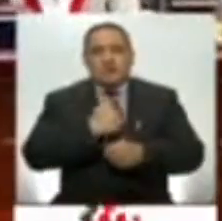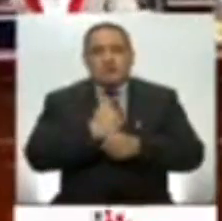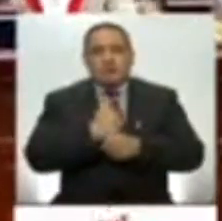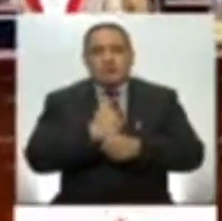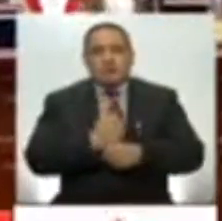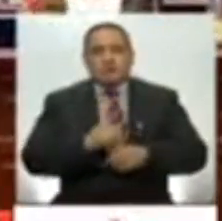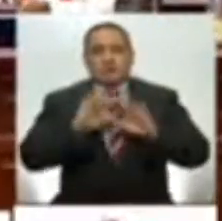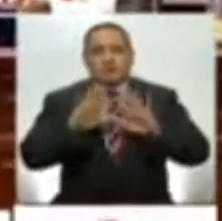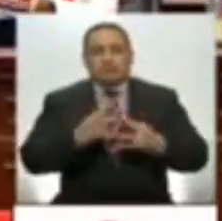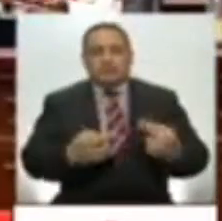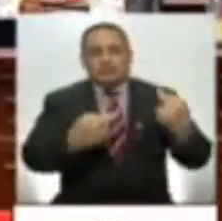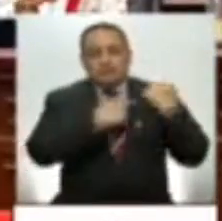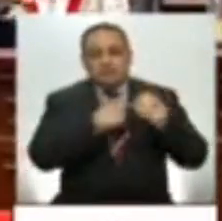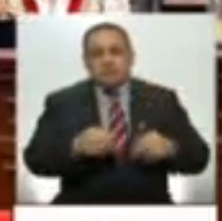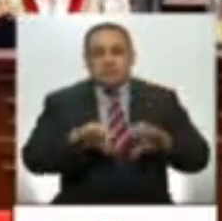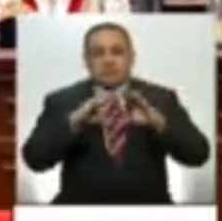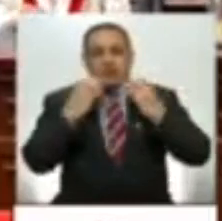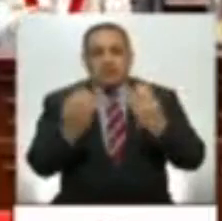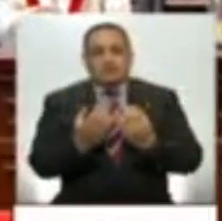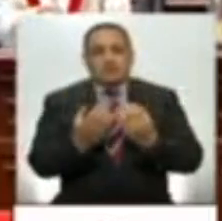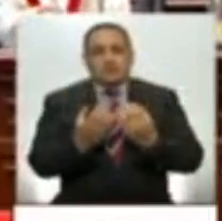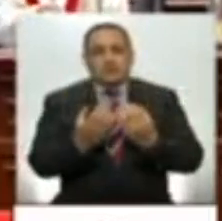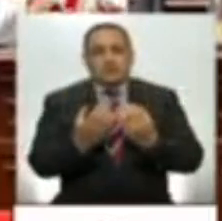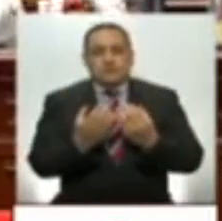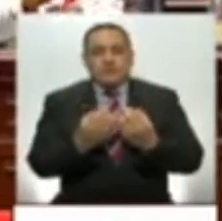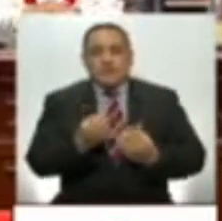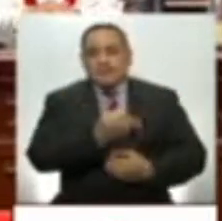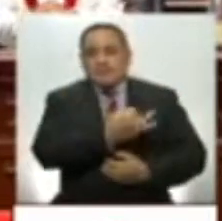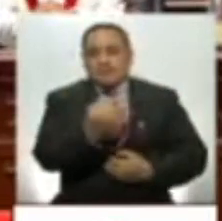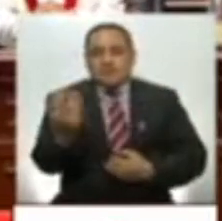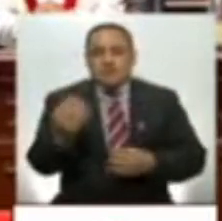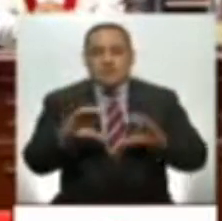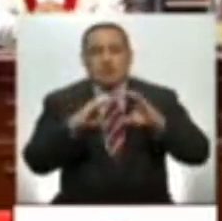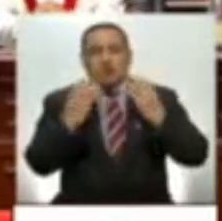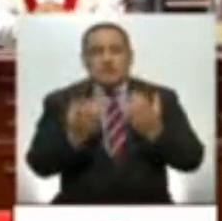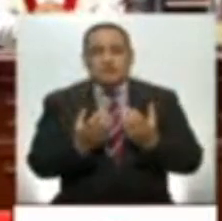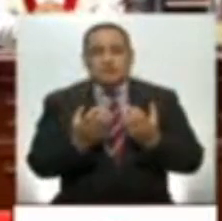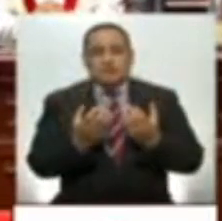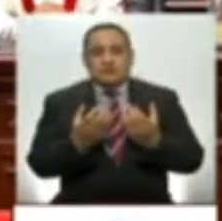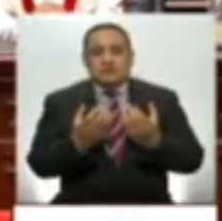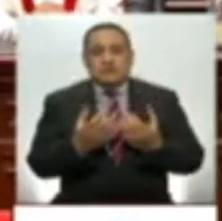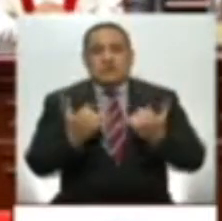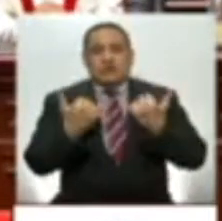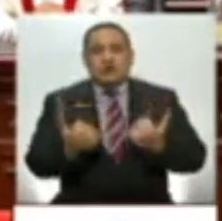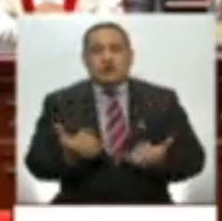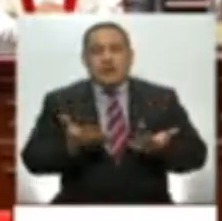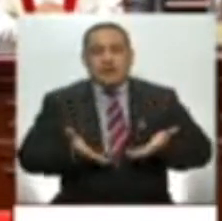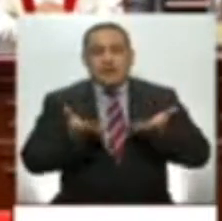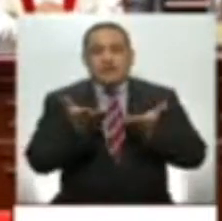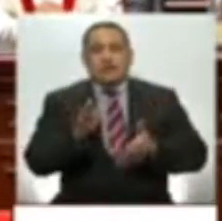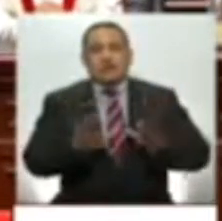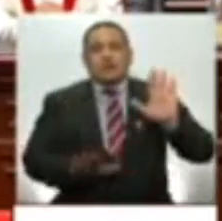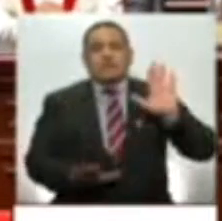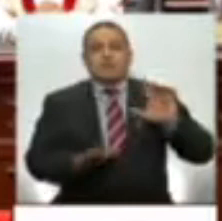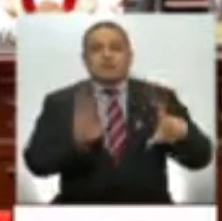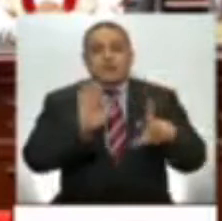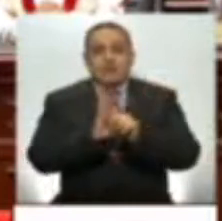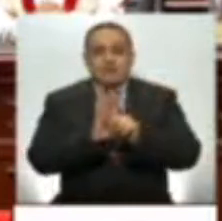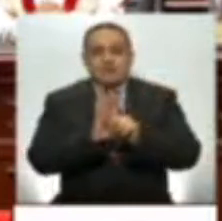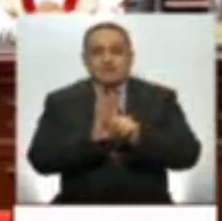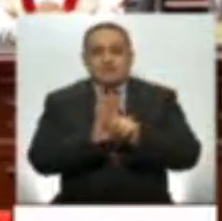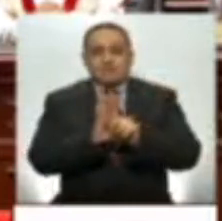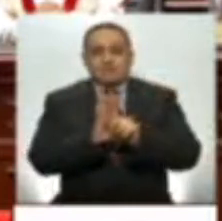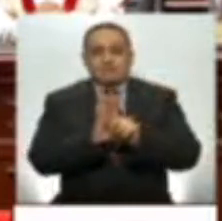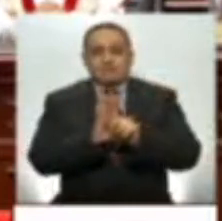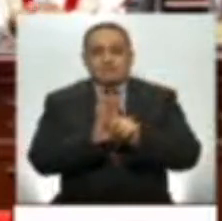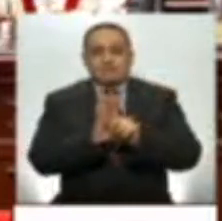de la función parlamentaria a los congresistas que han prestado el juramento de ley.